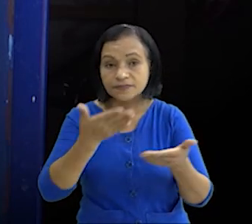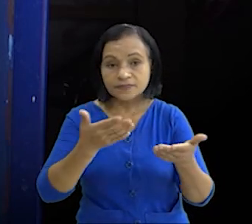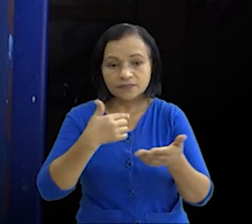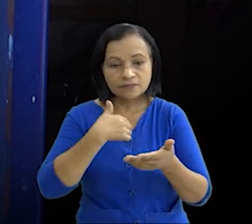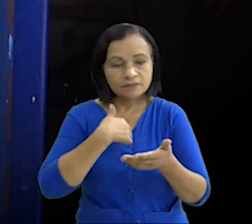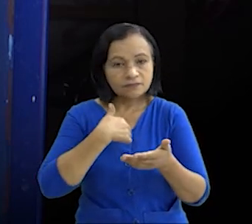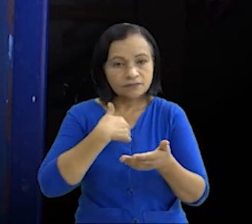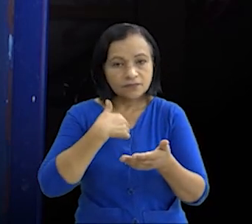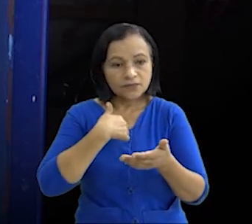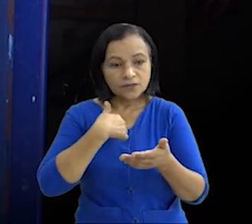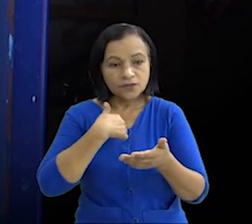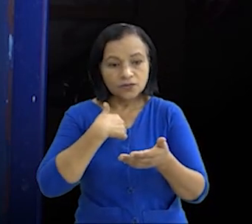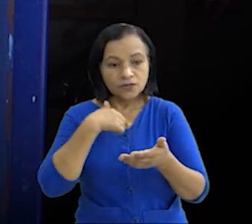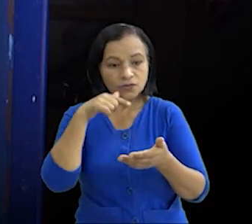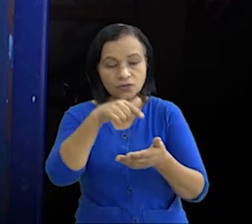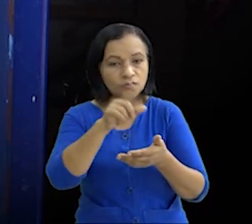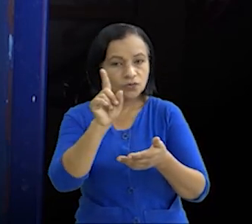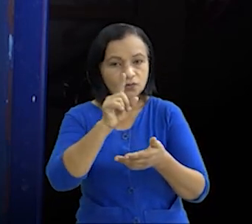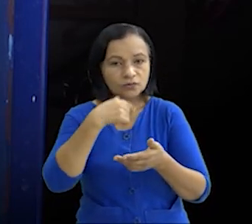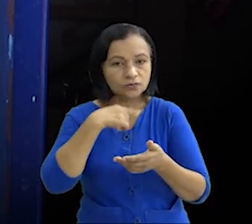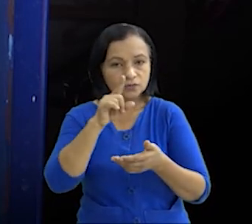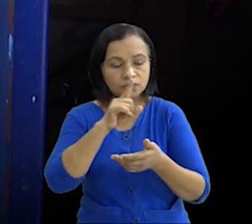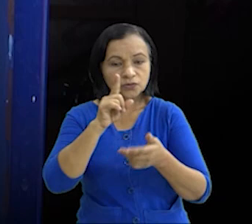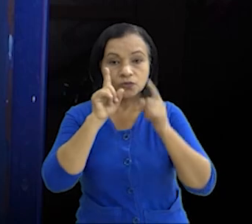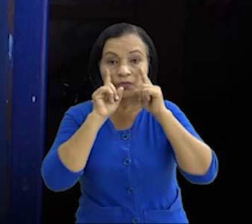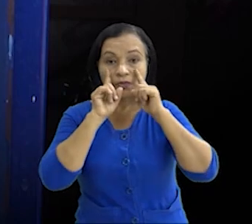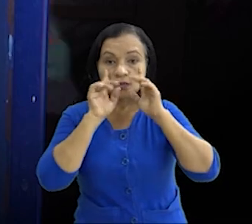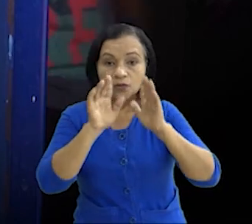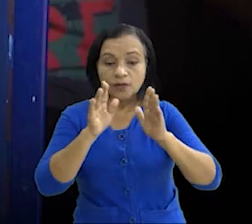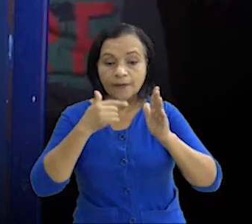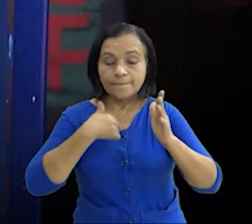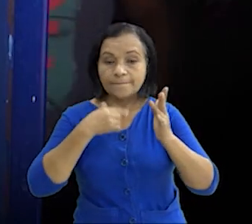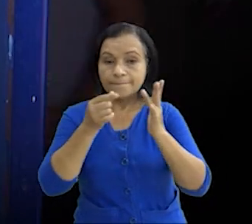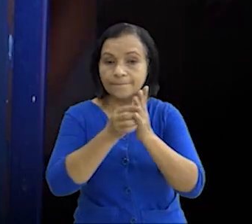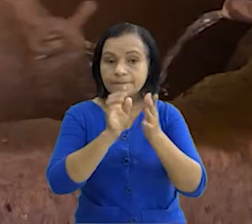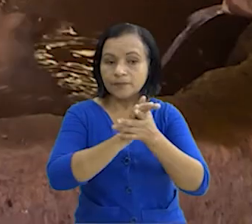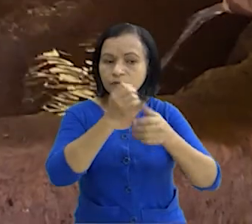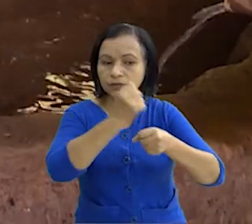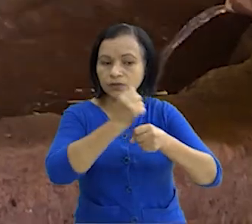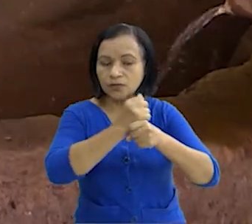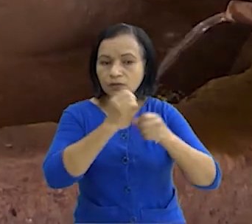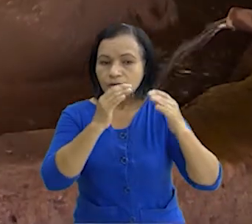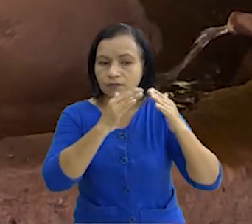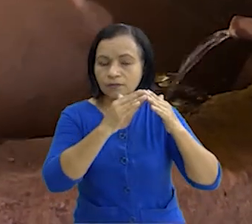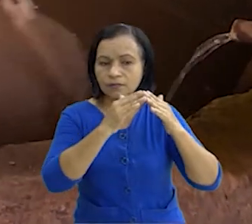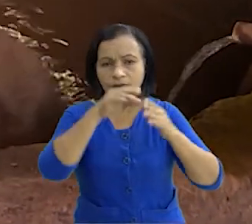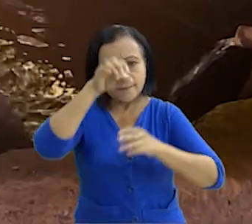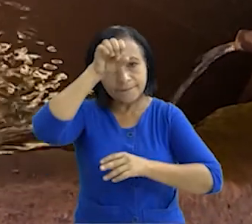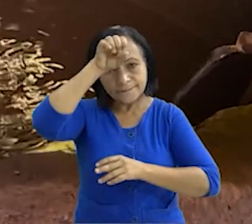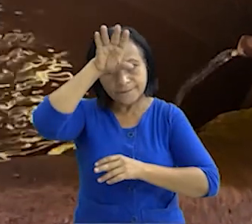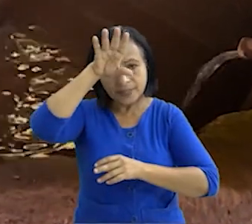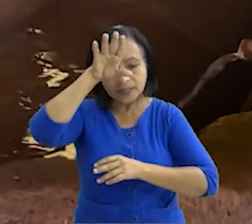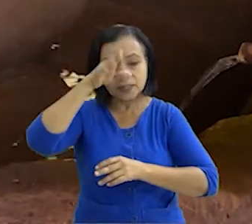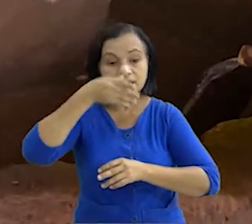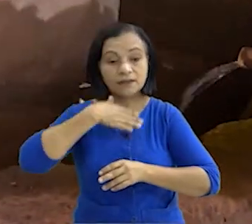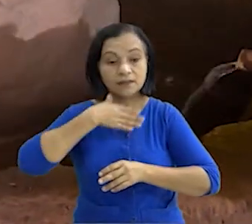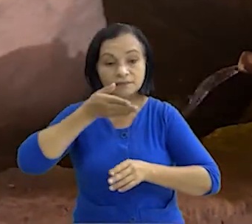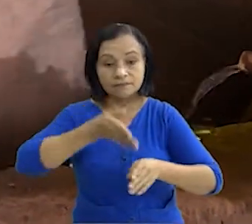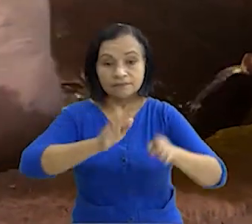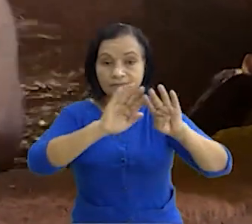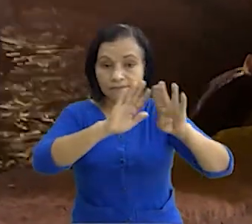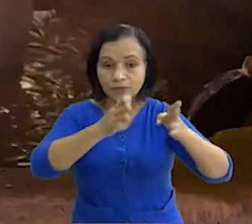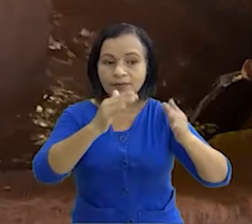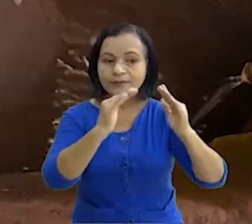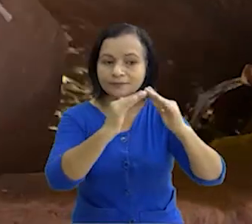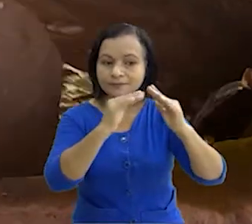Yo no estaba allí, ¿verdad? En ese medio, porque estábamos cuidando con mi marido ahí un trabajo, las minas. Y mis hijas estaban en casa cuando